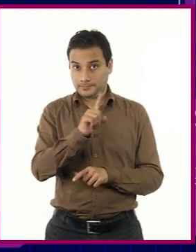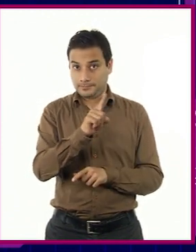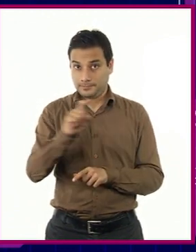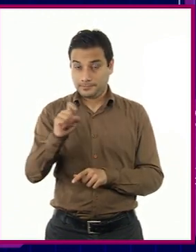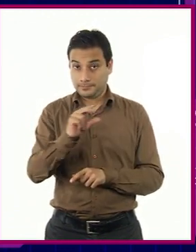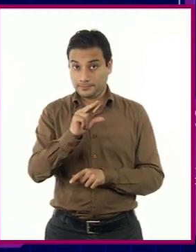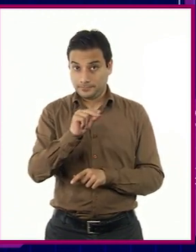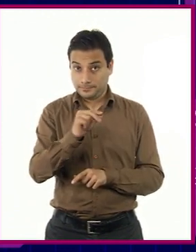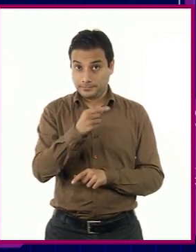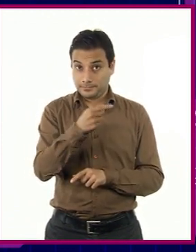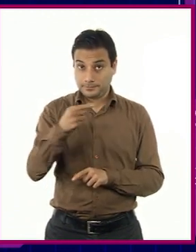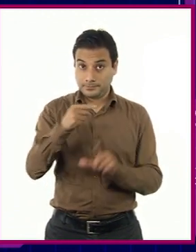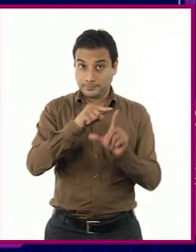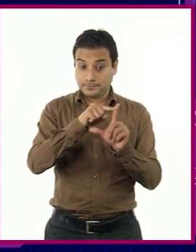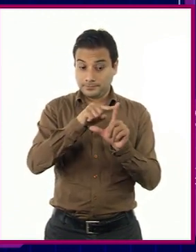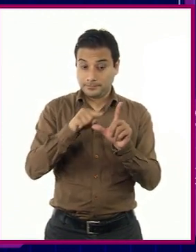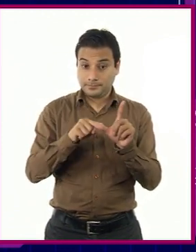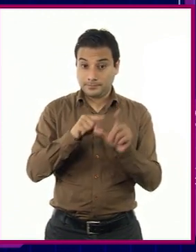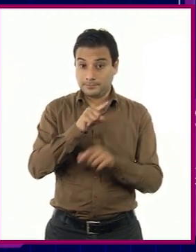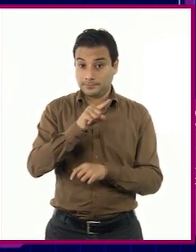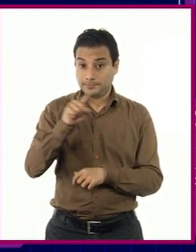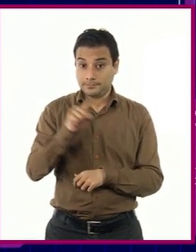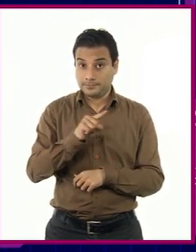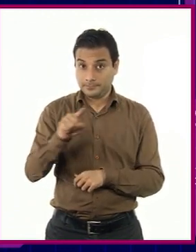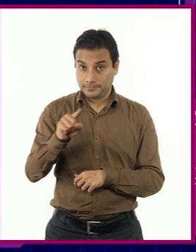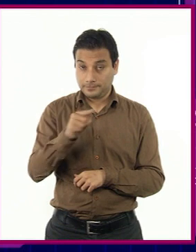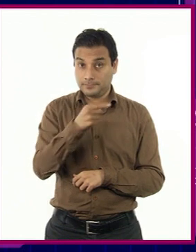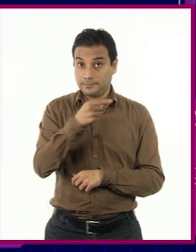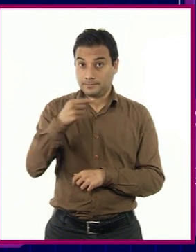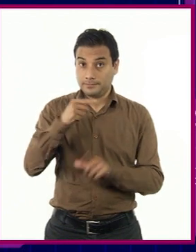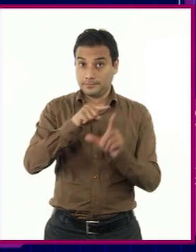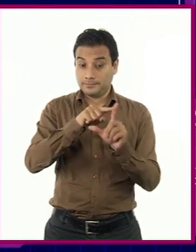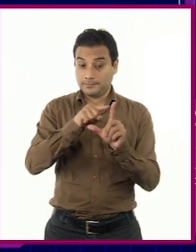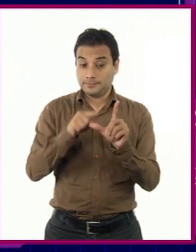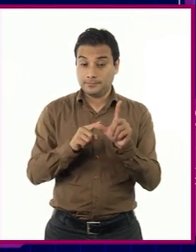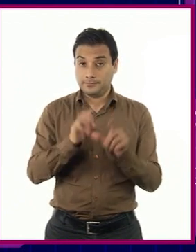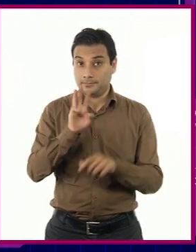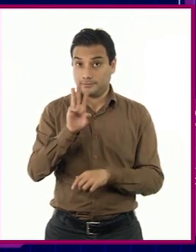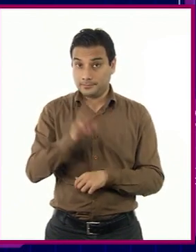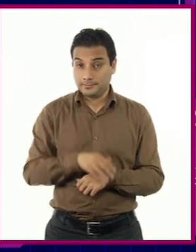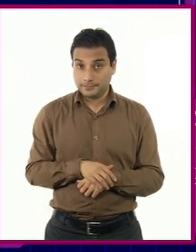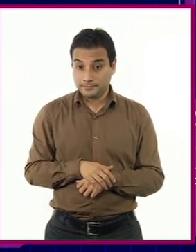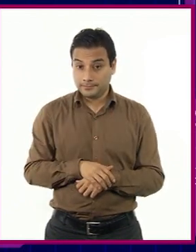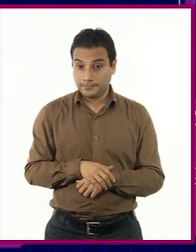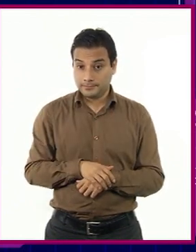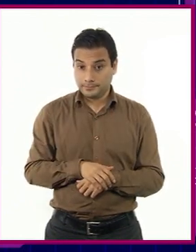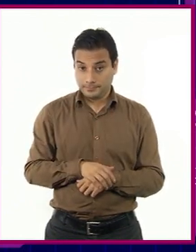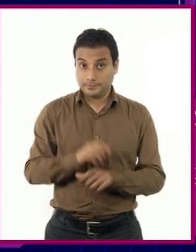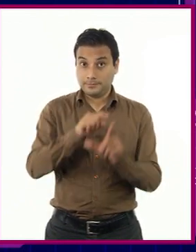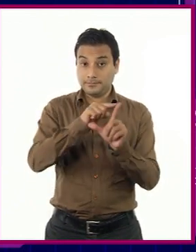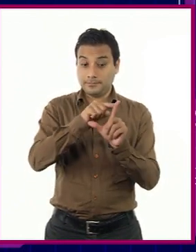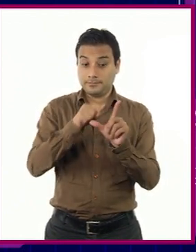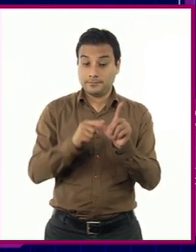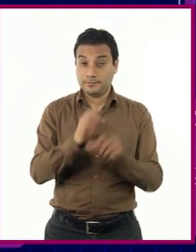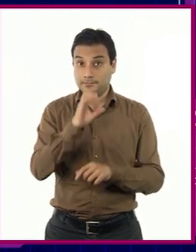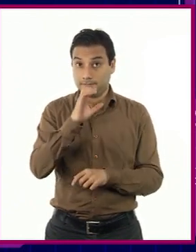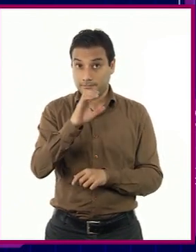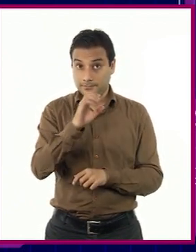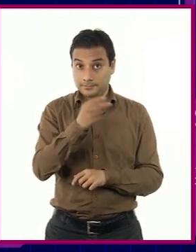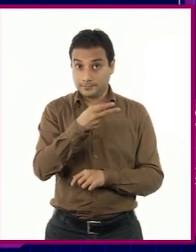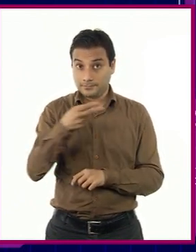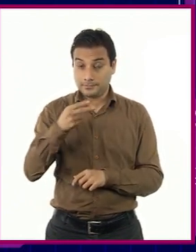grados menos el ángulo Z menos el ángulo W y el ángulo C es igual a 180